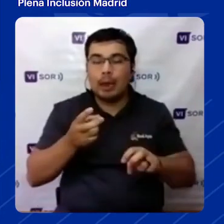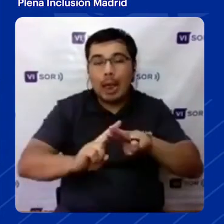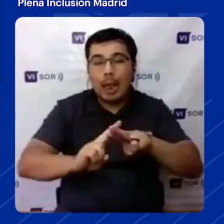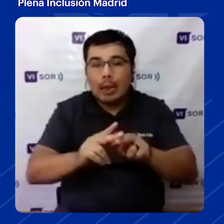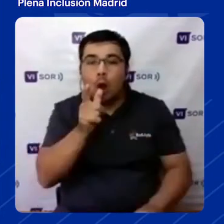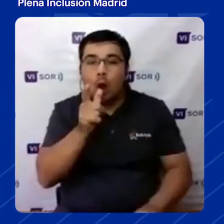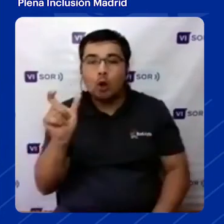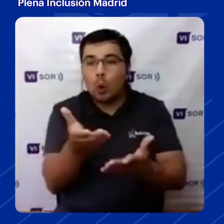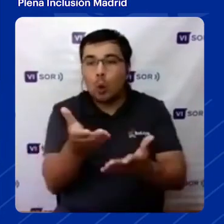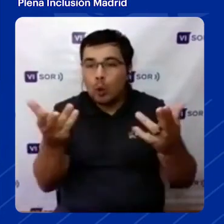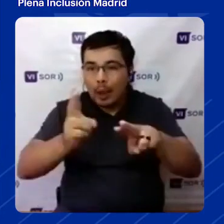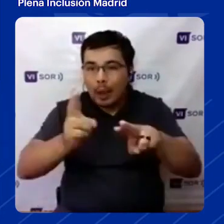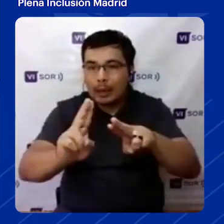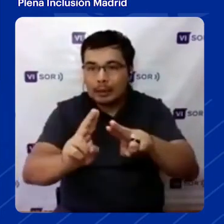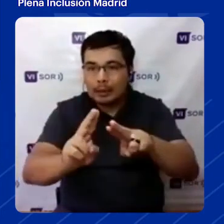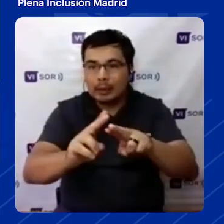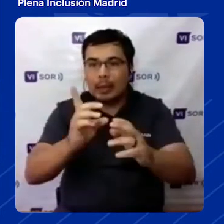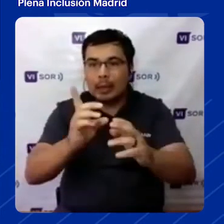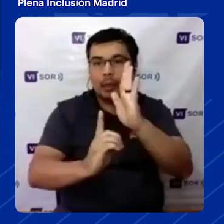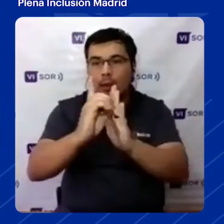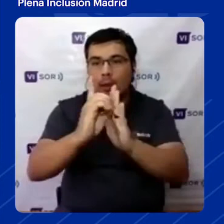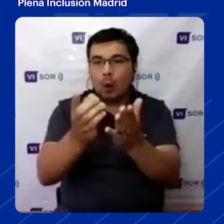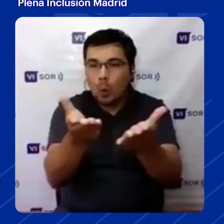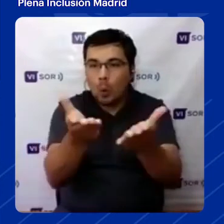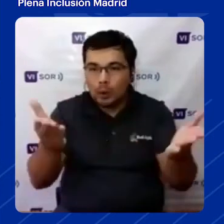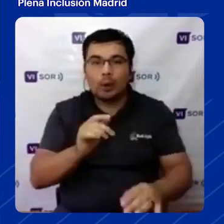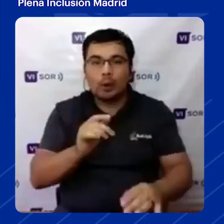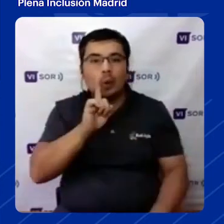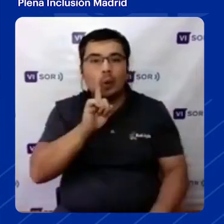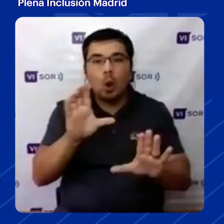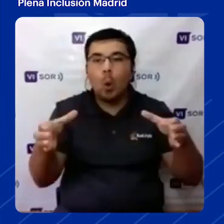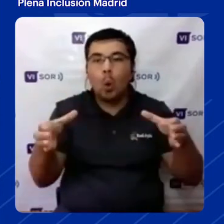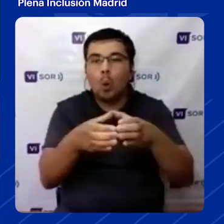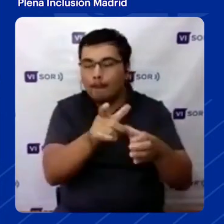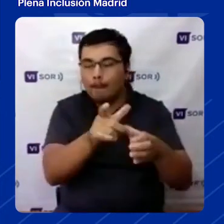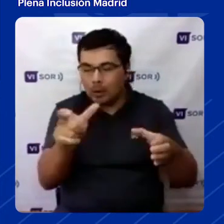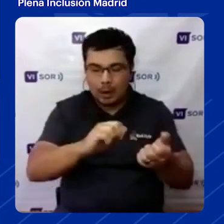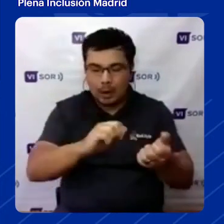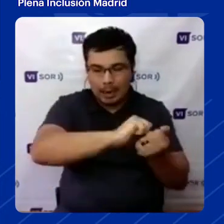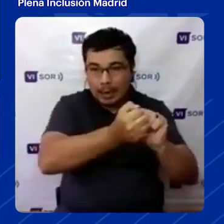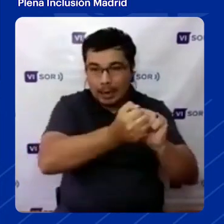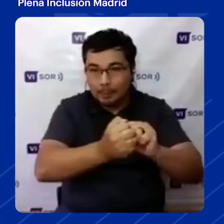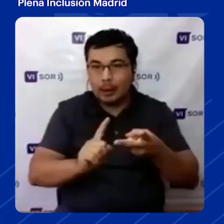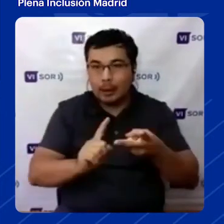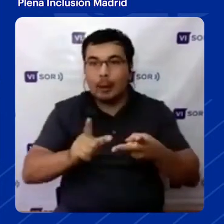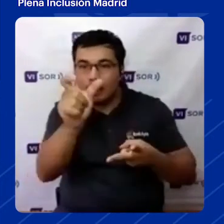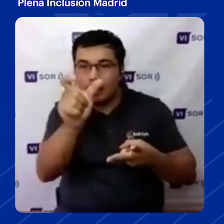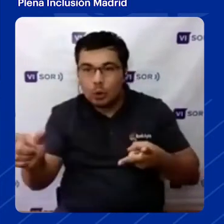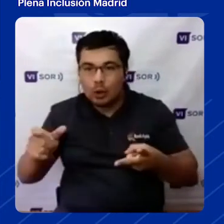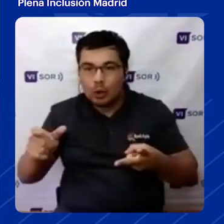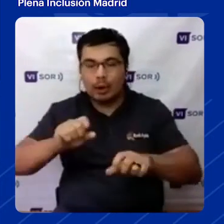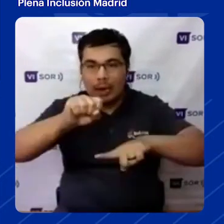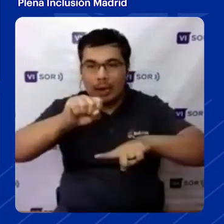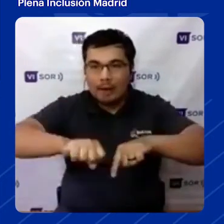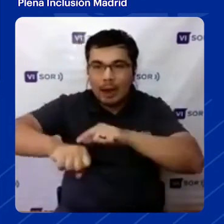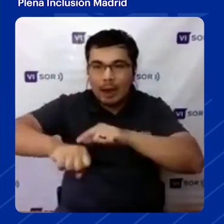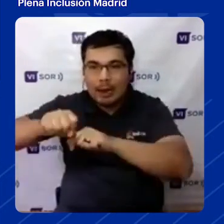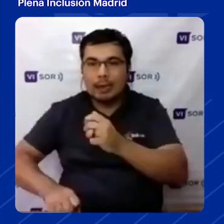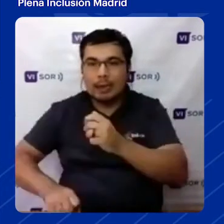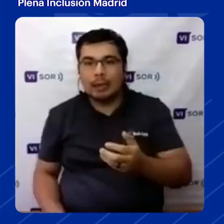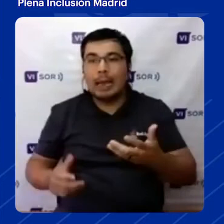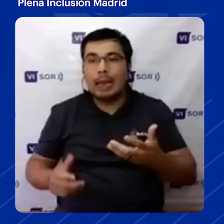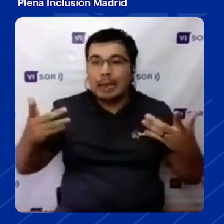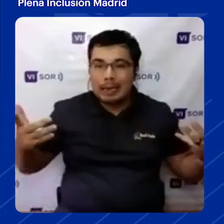ustedes allá, contando con equipos de personas que adaptan, personas que validan, y entonces de ese modo se crea una sinergia en